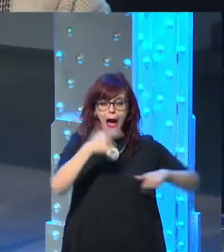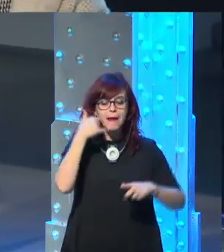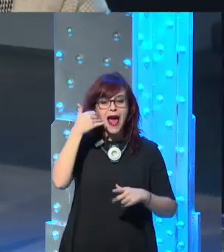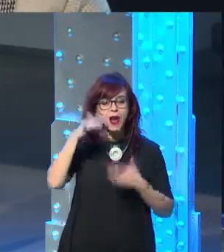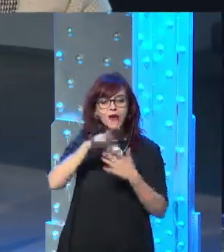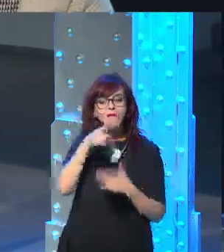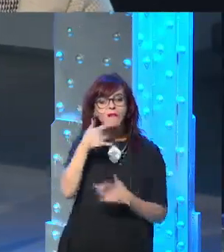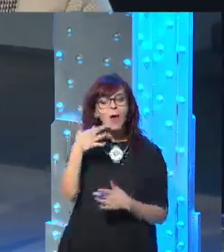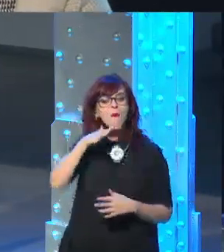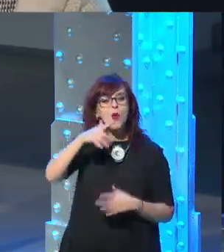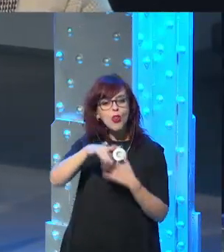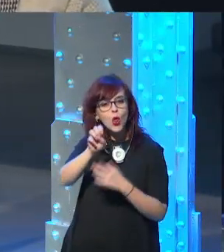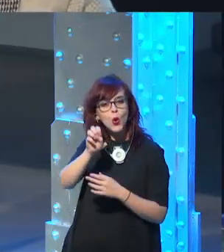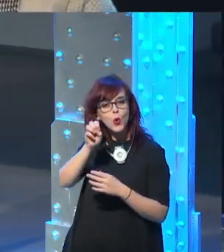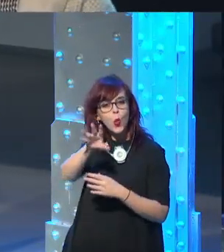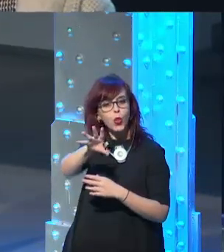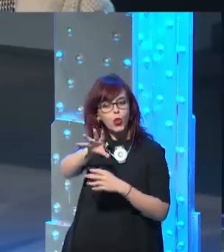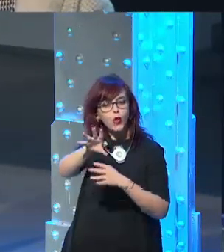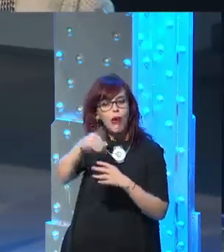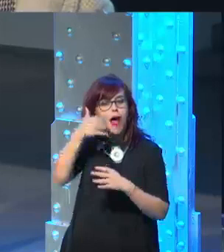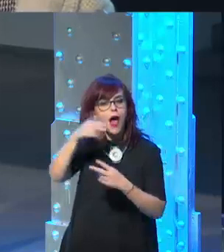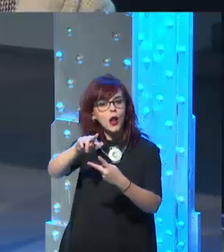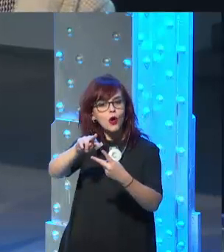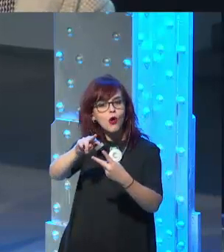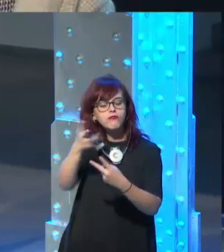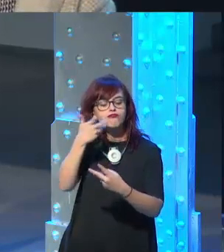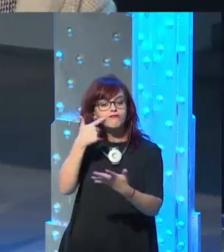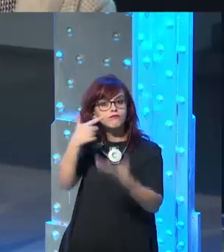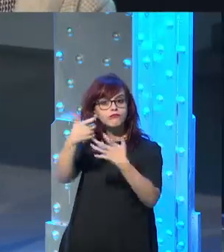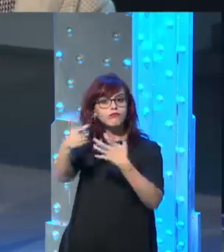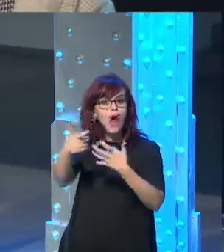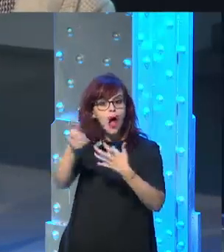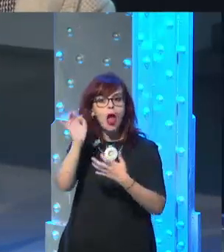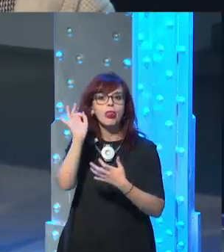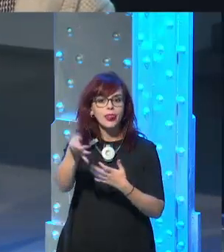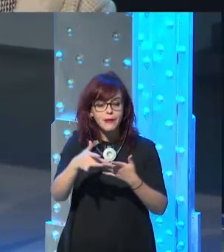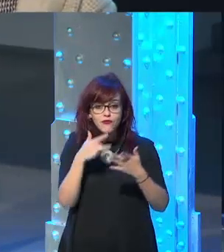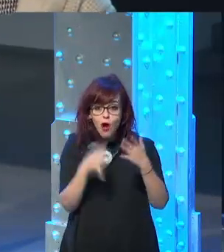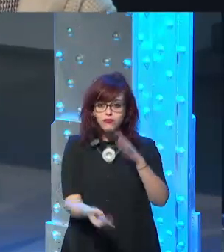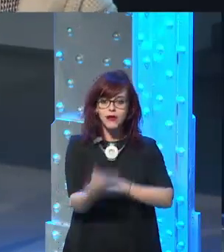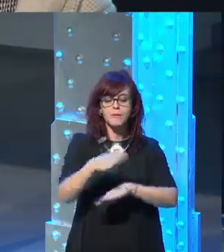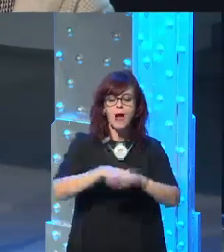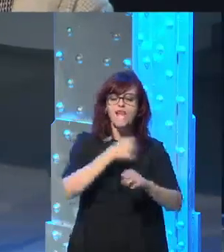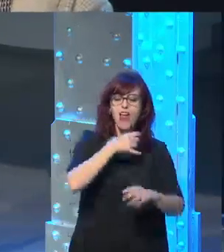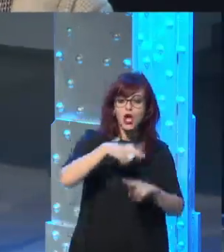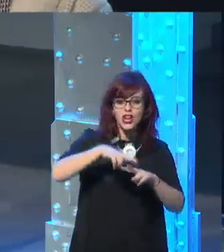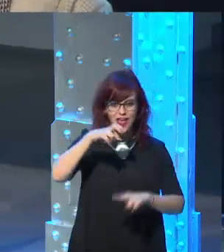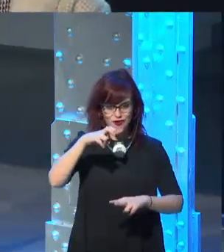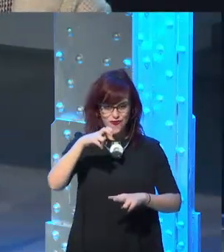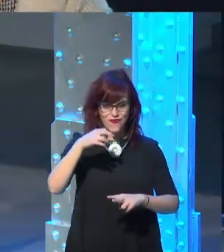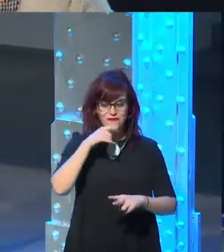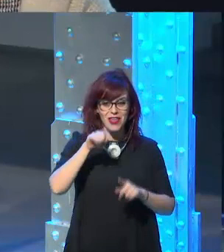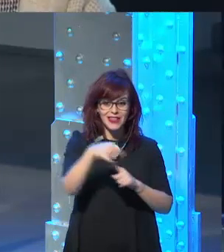algo similar a esto. Y lo que yo he fabricado combina el blanco y el negro, pero